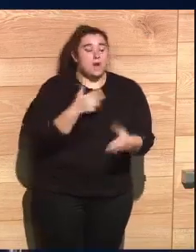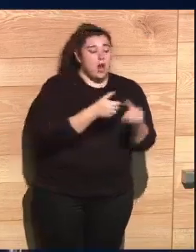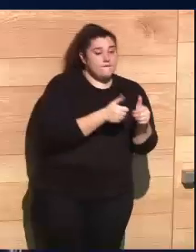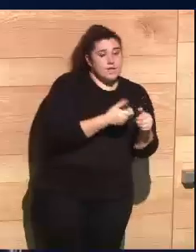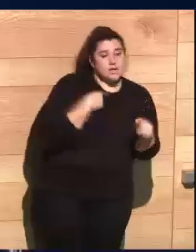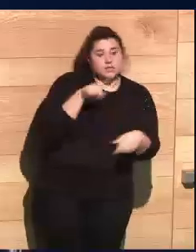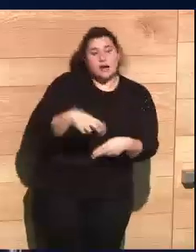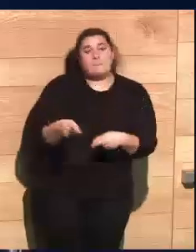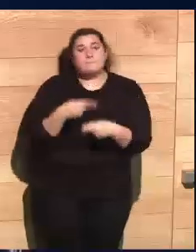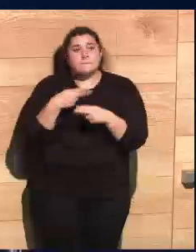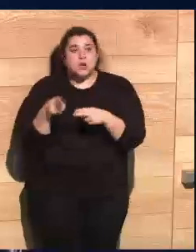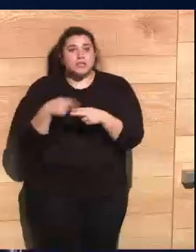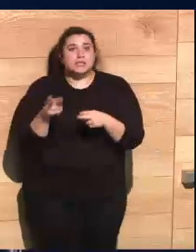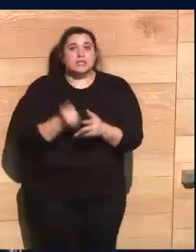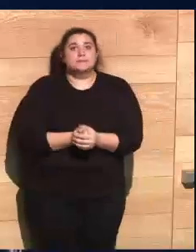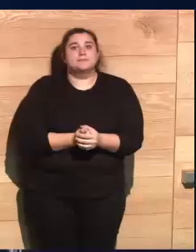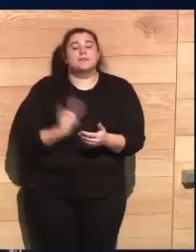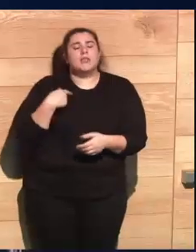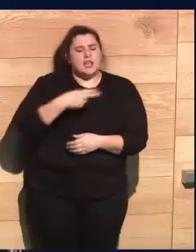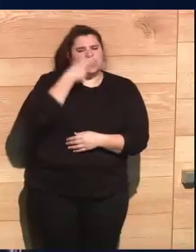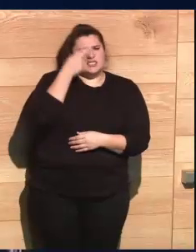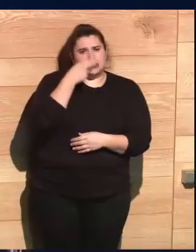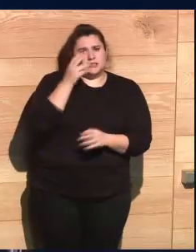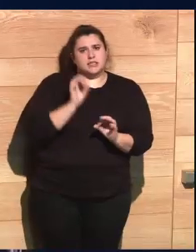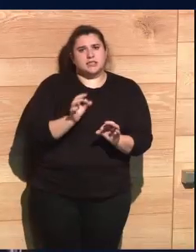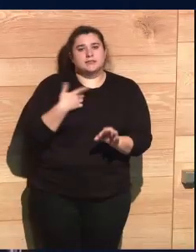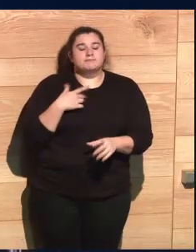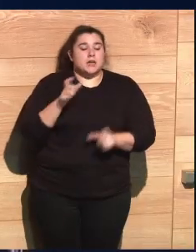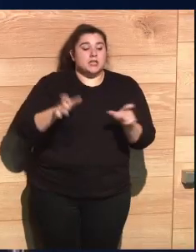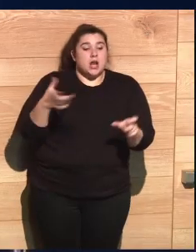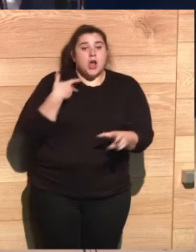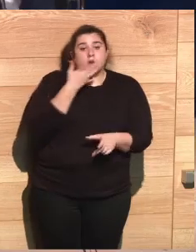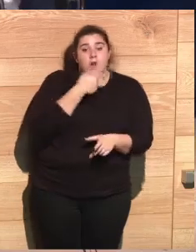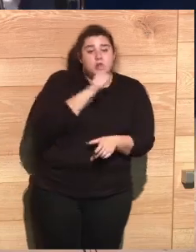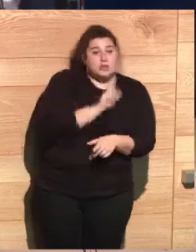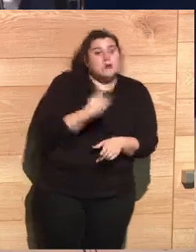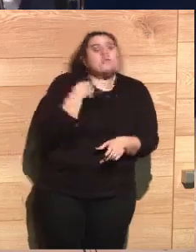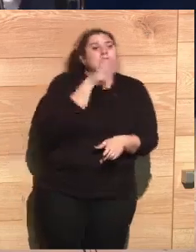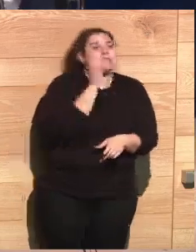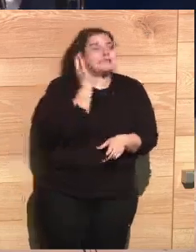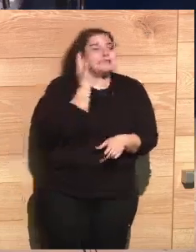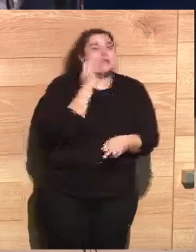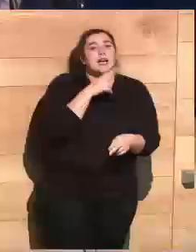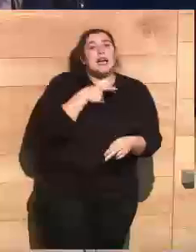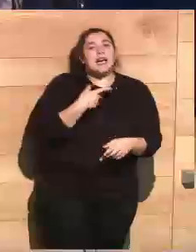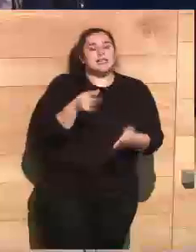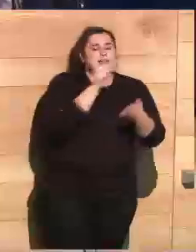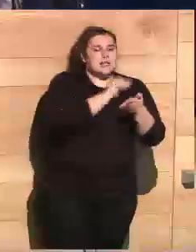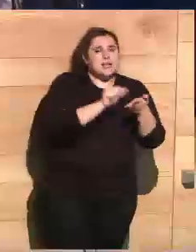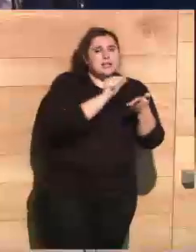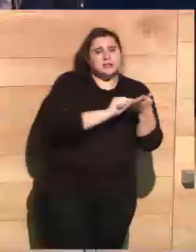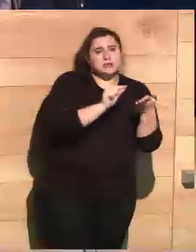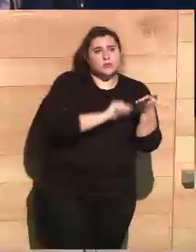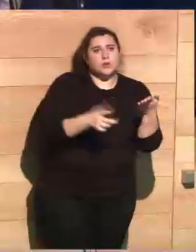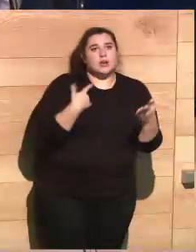que es un tema que vamos a ver que es interesante. Para quien no los conozca, Marta Peirano es escritora sobre tecnología, cultura y